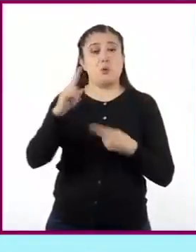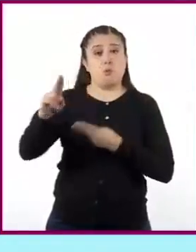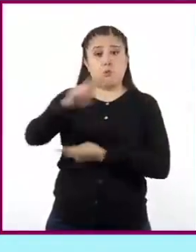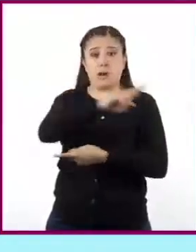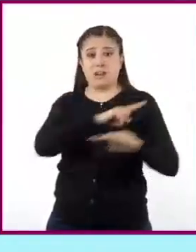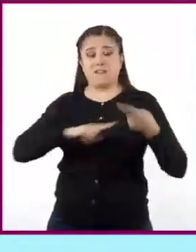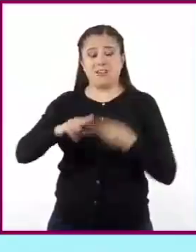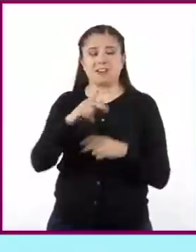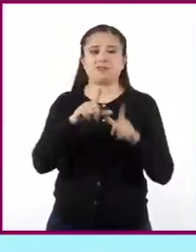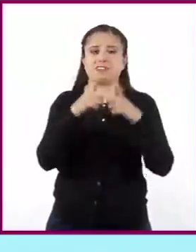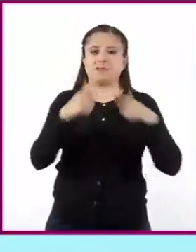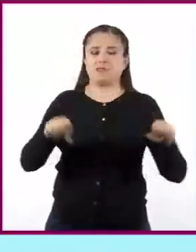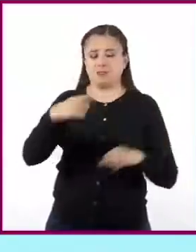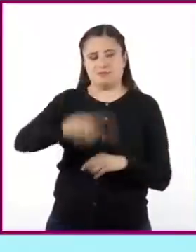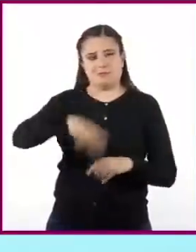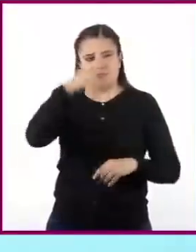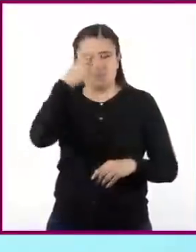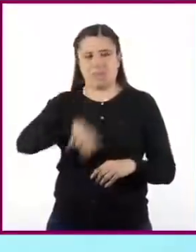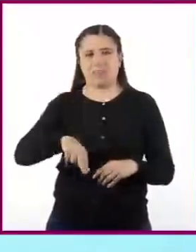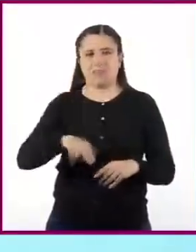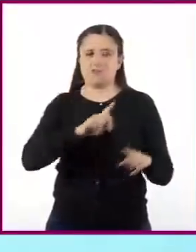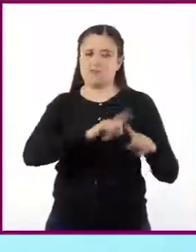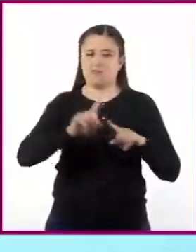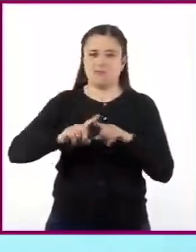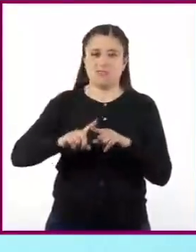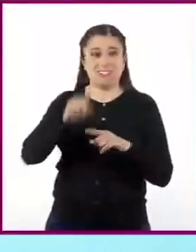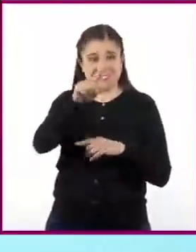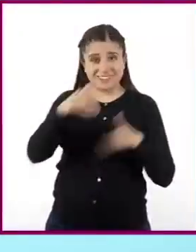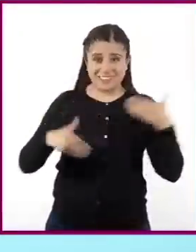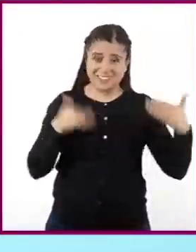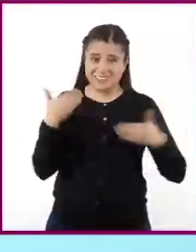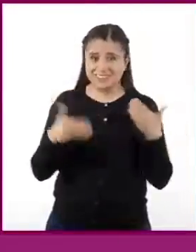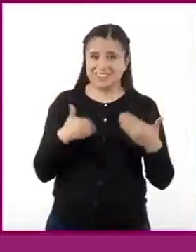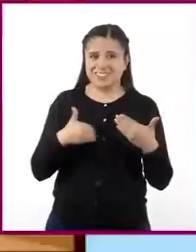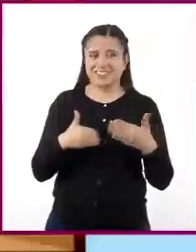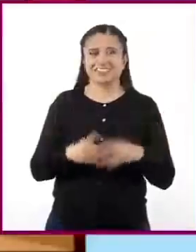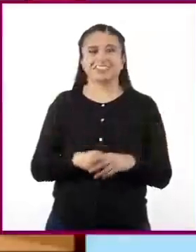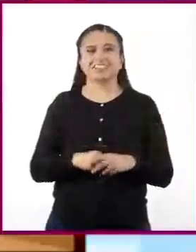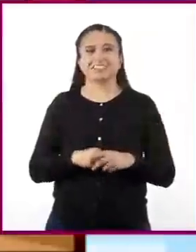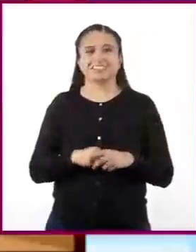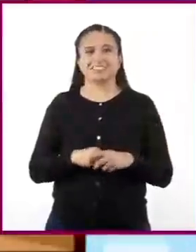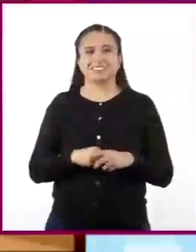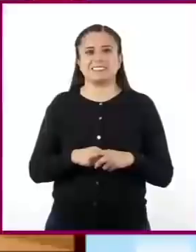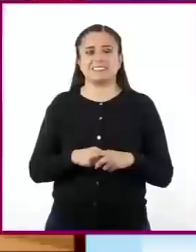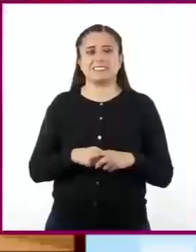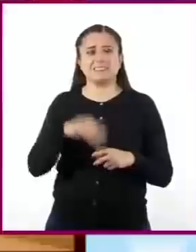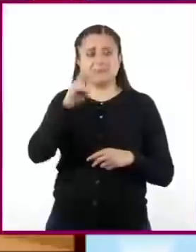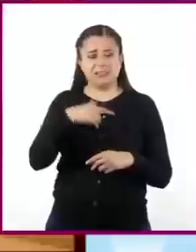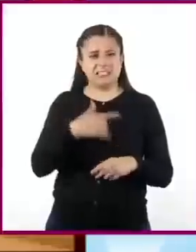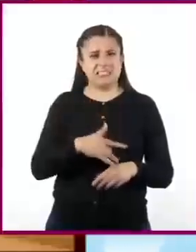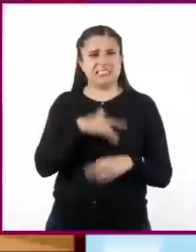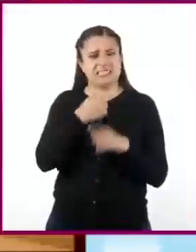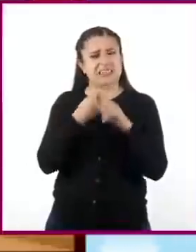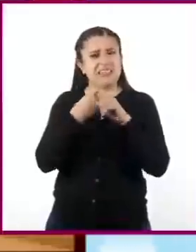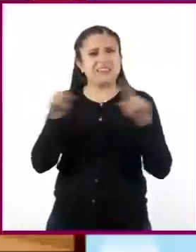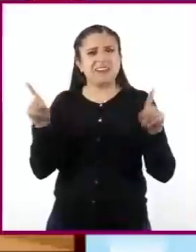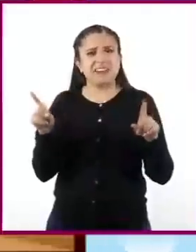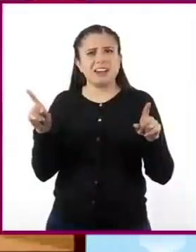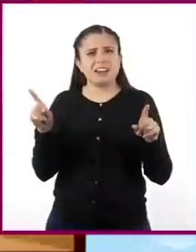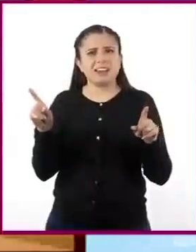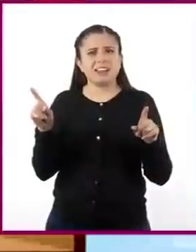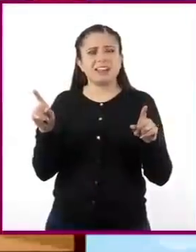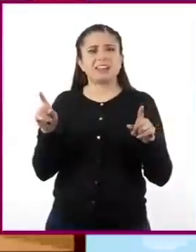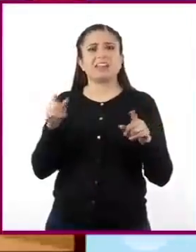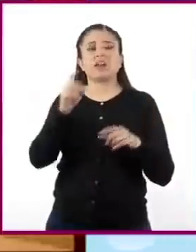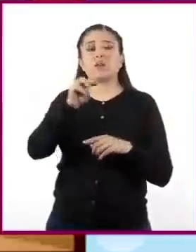Universo Lingüístico de México. ¡Disfrútenlo! Asomarme a la naturaleza de una manera diferente,